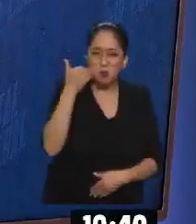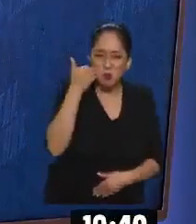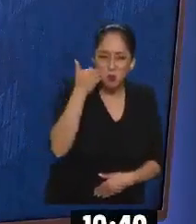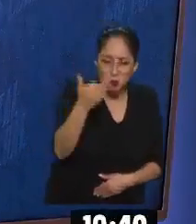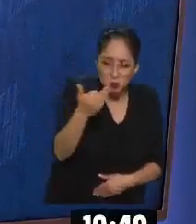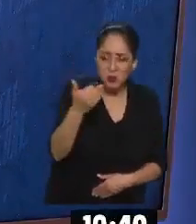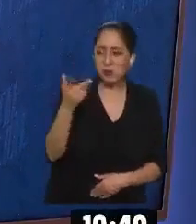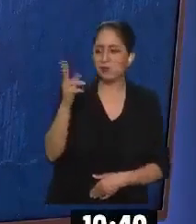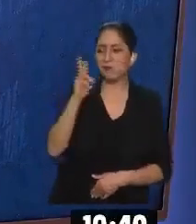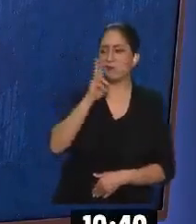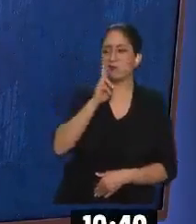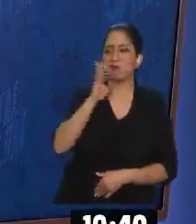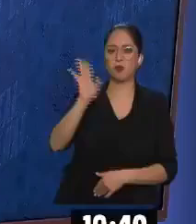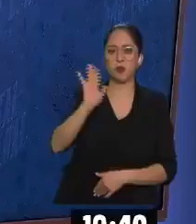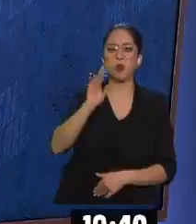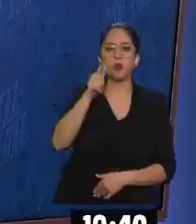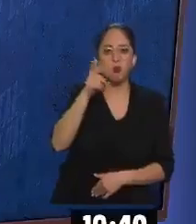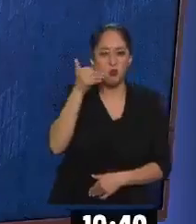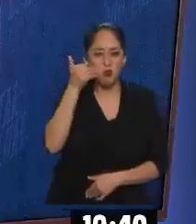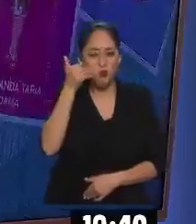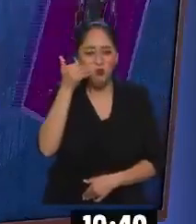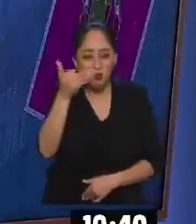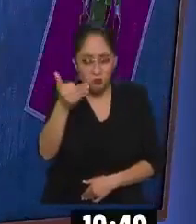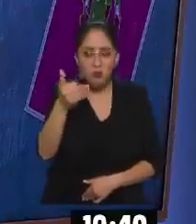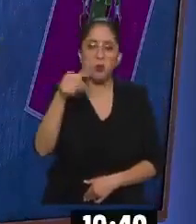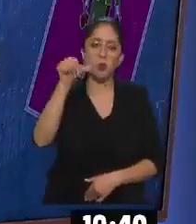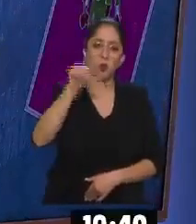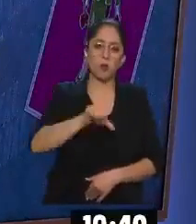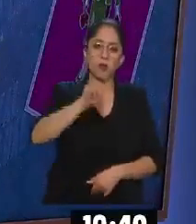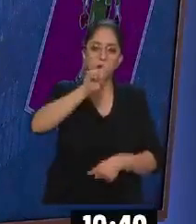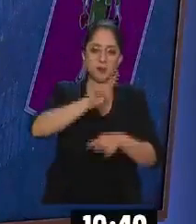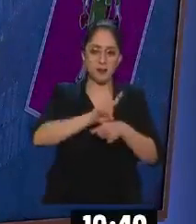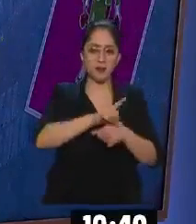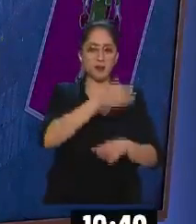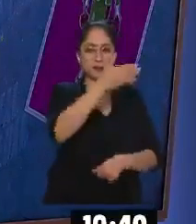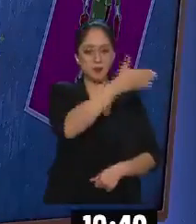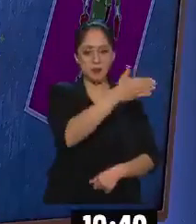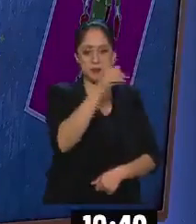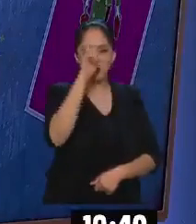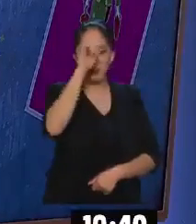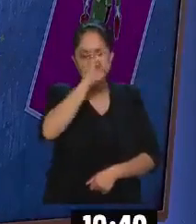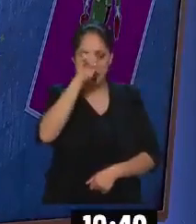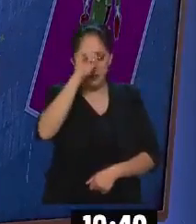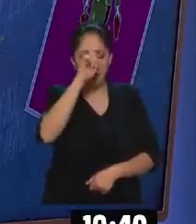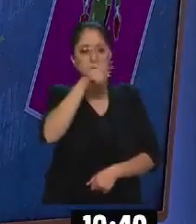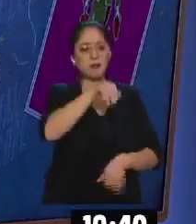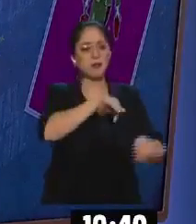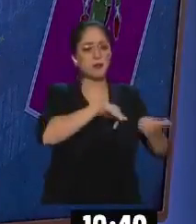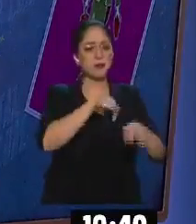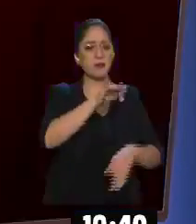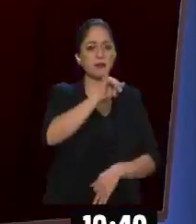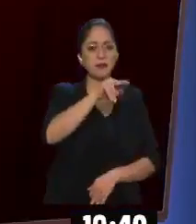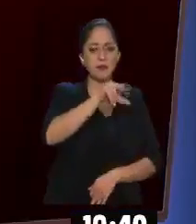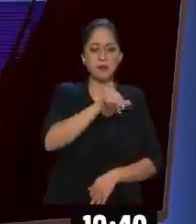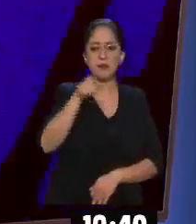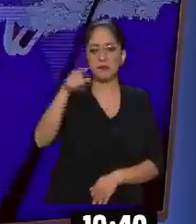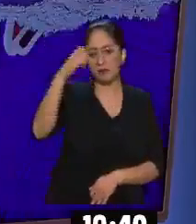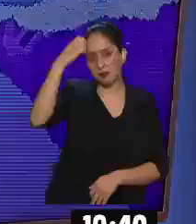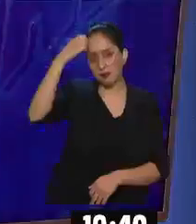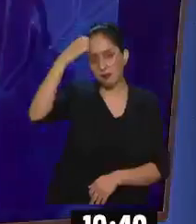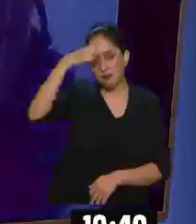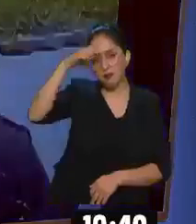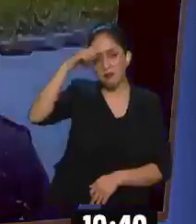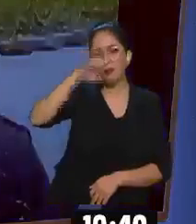eso de que nos lo prueben, pues sí. Tenemos con nosotros falta al asesor financiero y especialista en